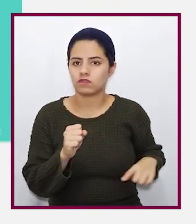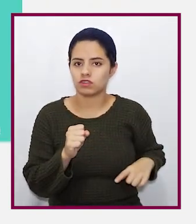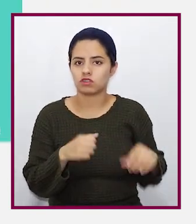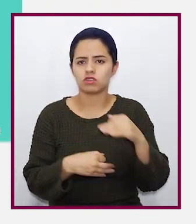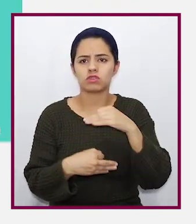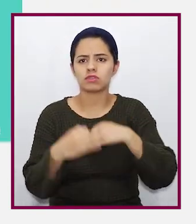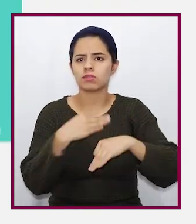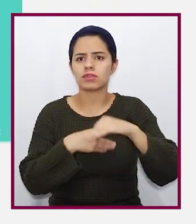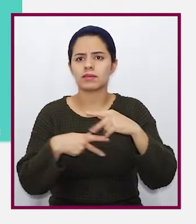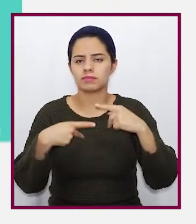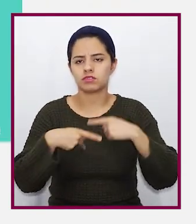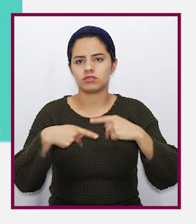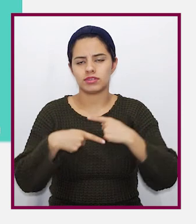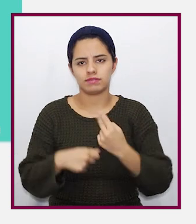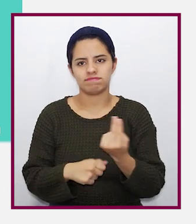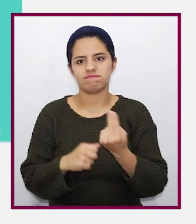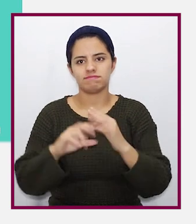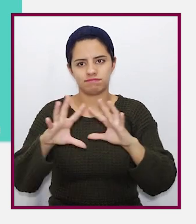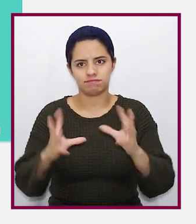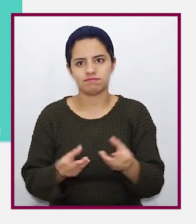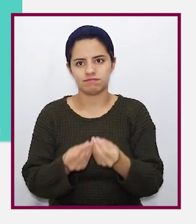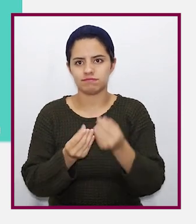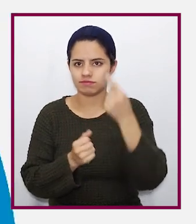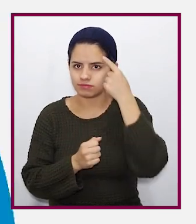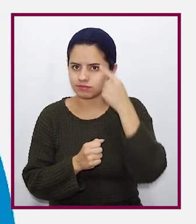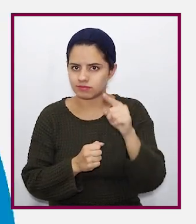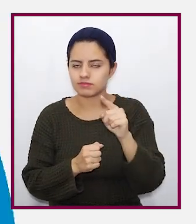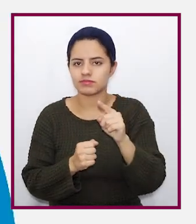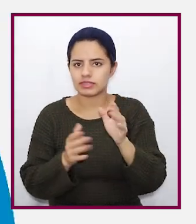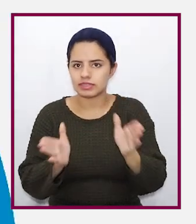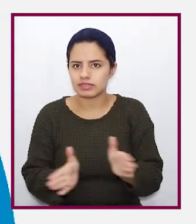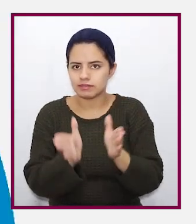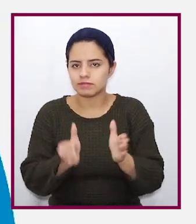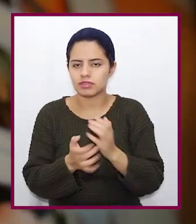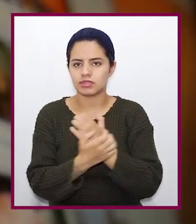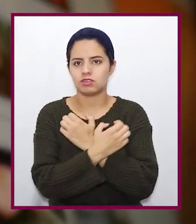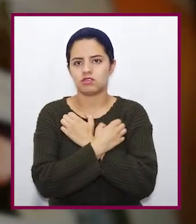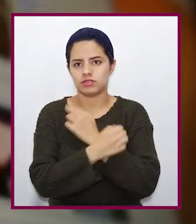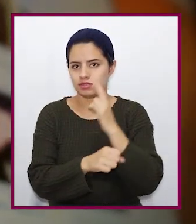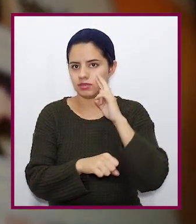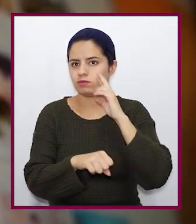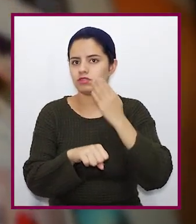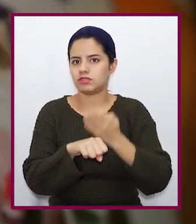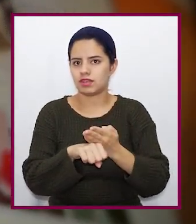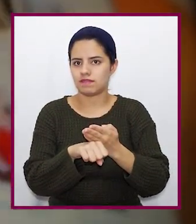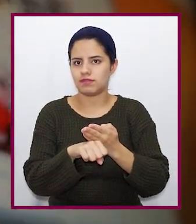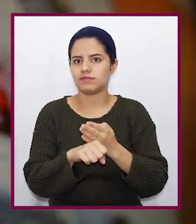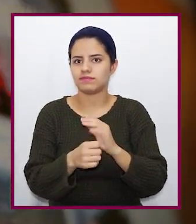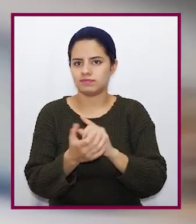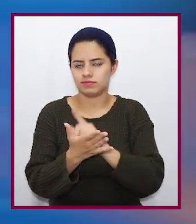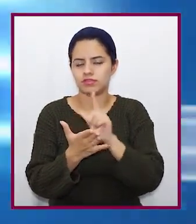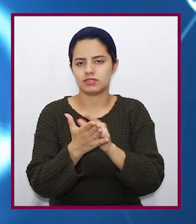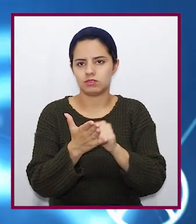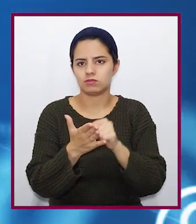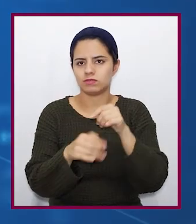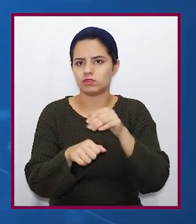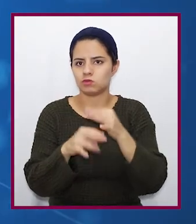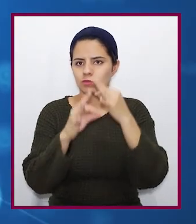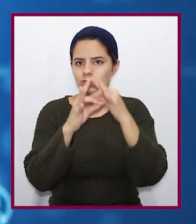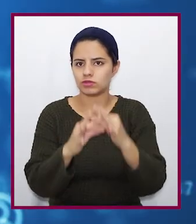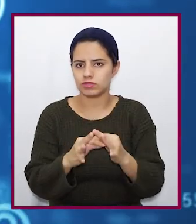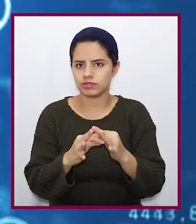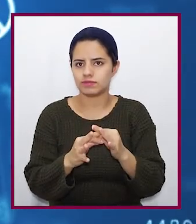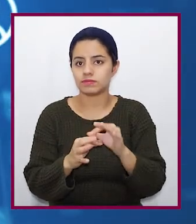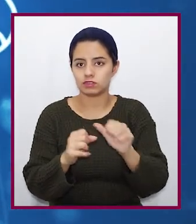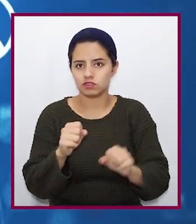general unan esfuerzos para impulsar la educación desde la ciudadanía digital con responsabilidad cívica y social. Así es,